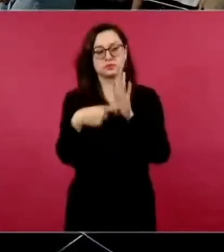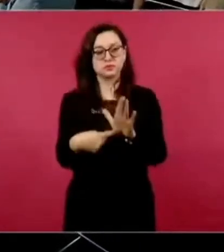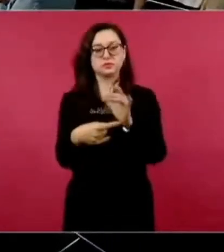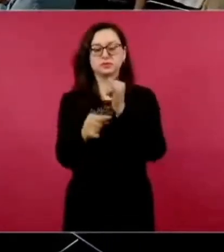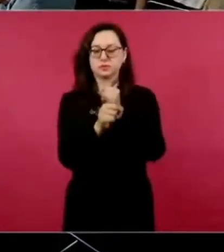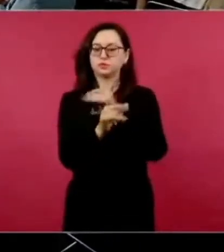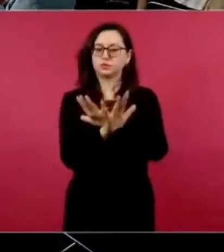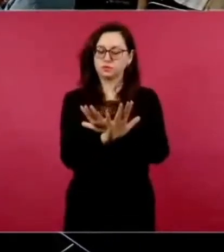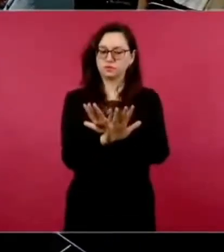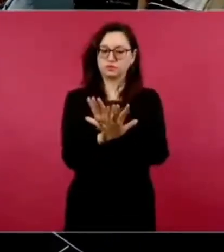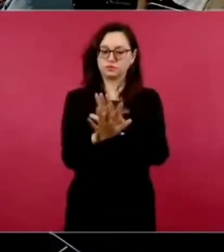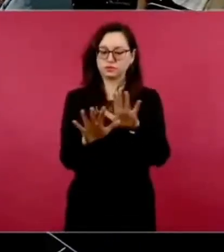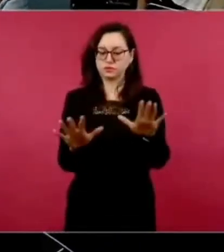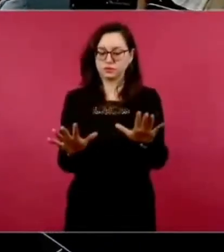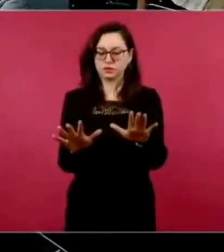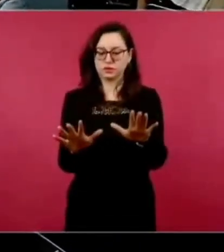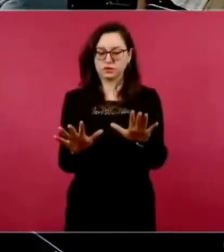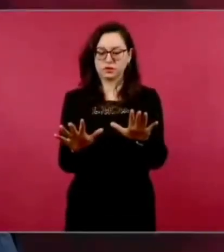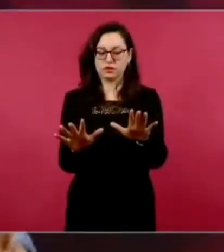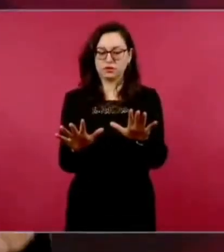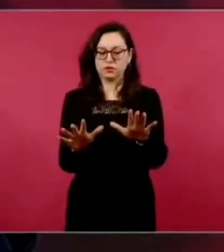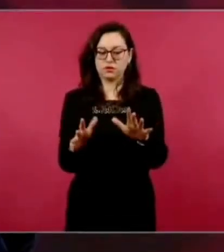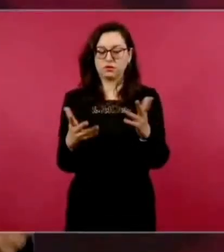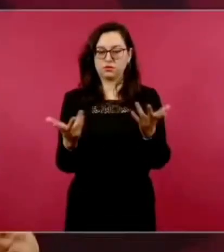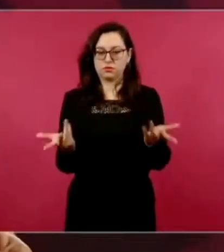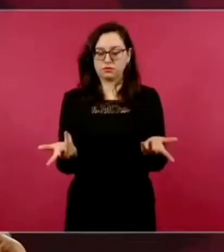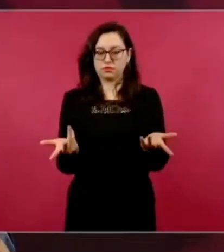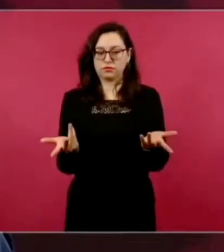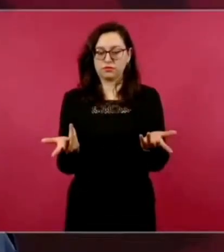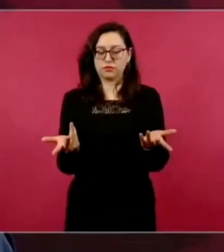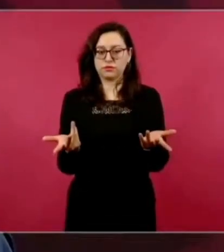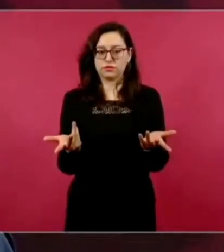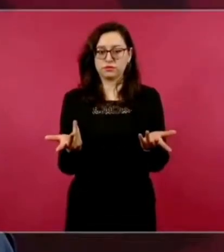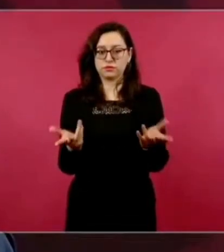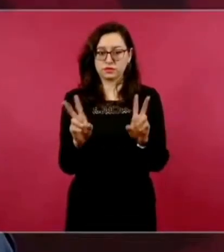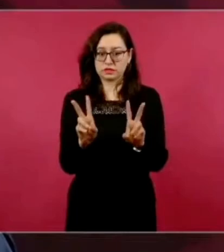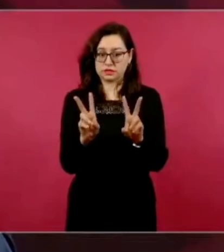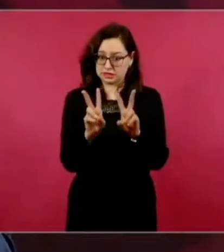que se redujo la pobreza